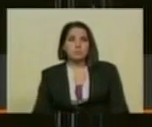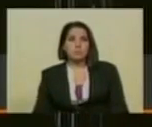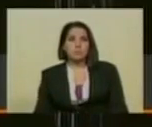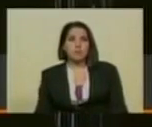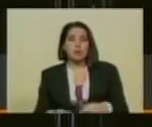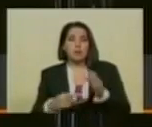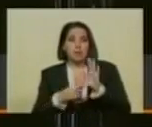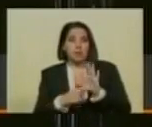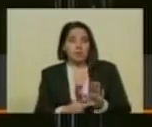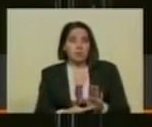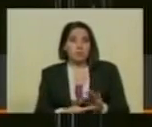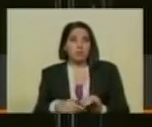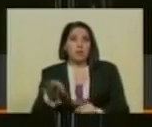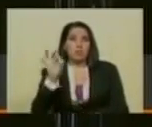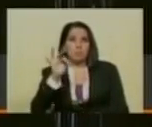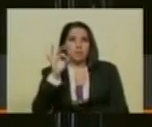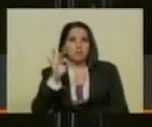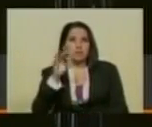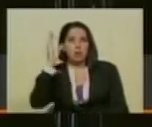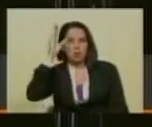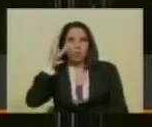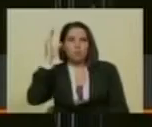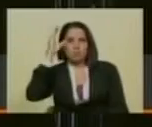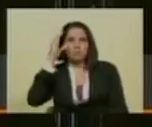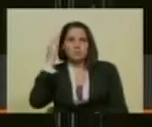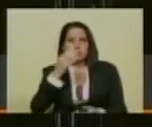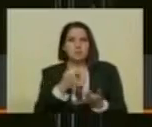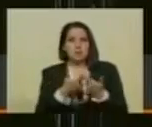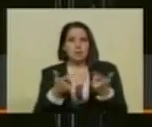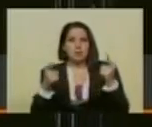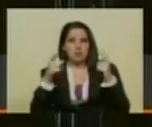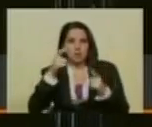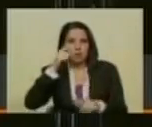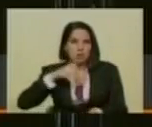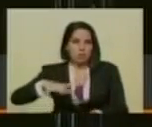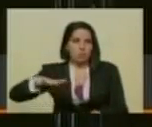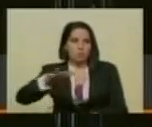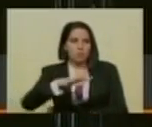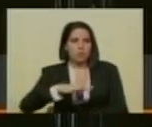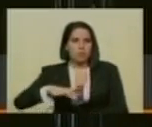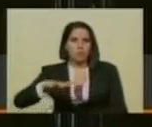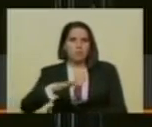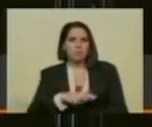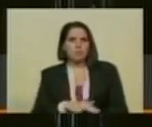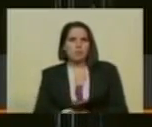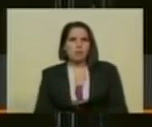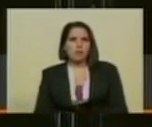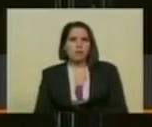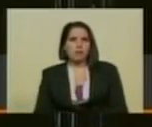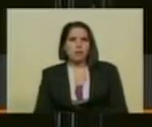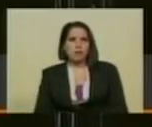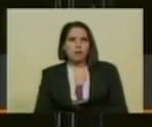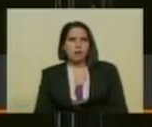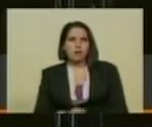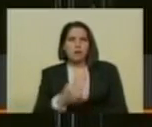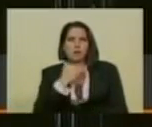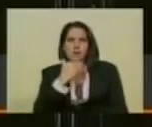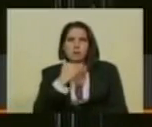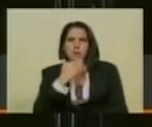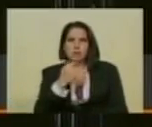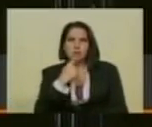Demuestra una vitalidad especial de la conciencia libertaria de nuestro pueblo. Demuestran algo que decía ahora en sus